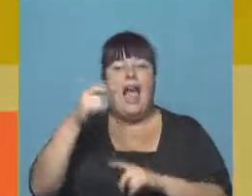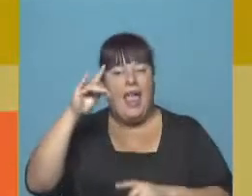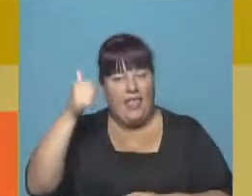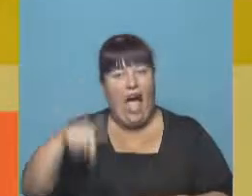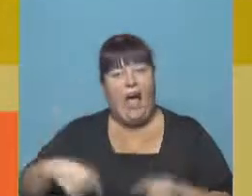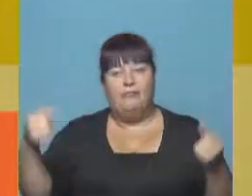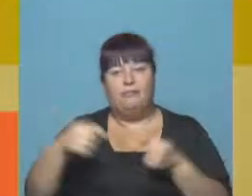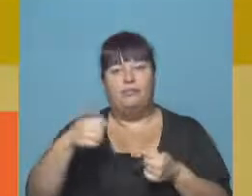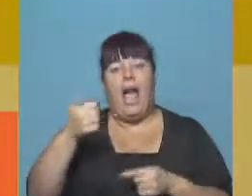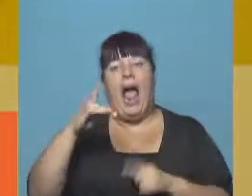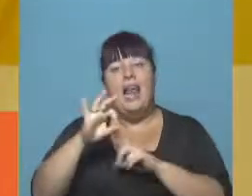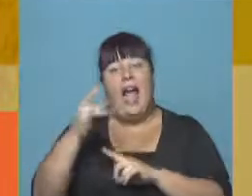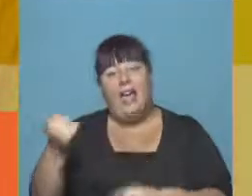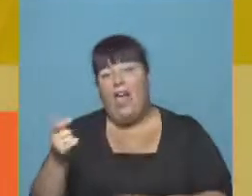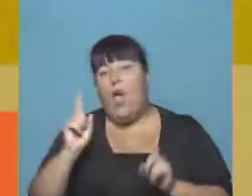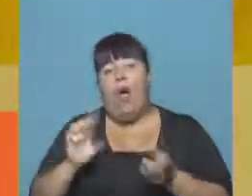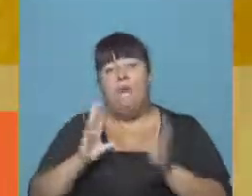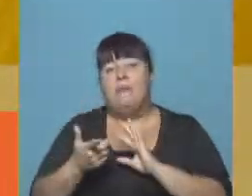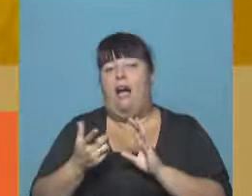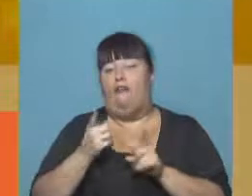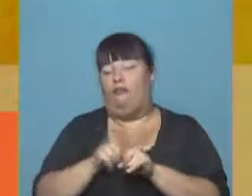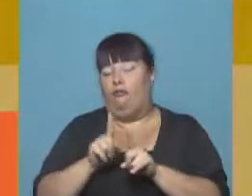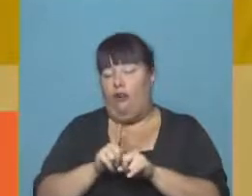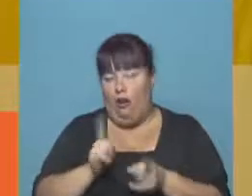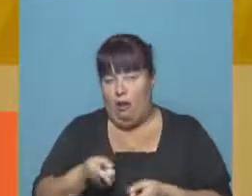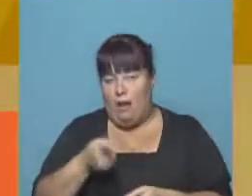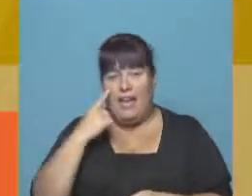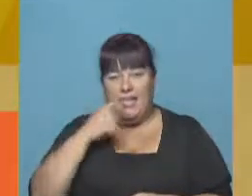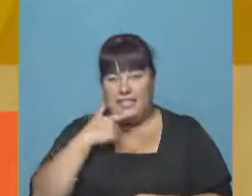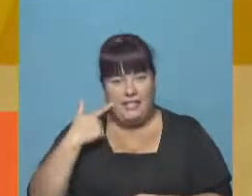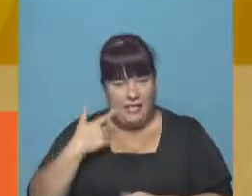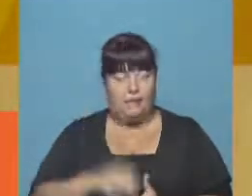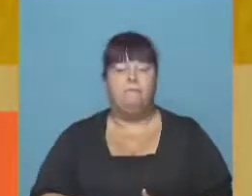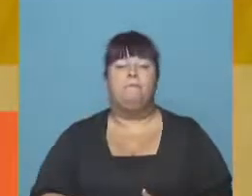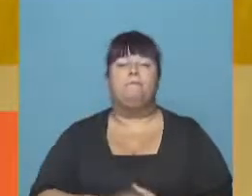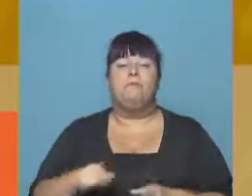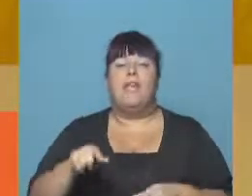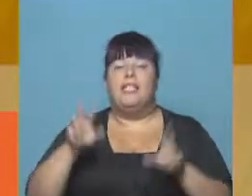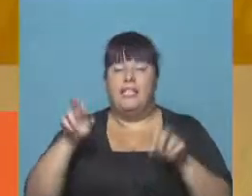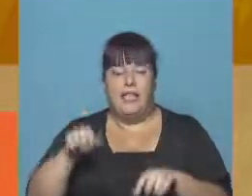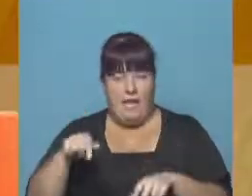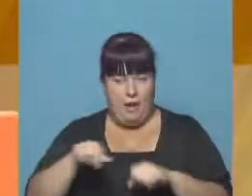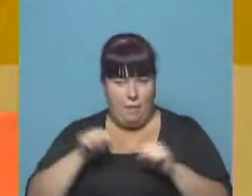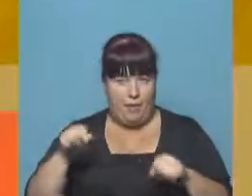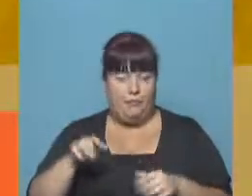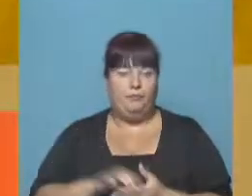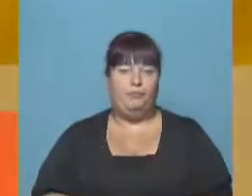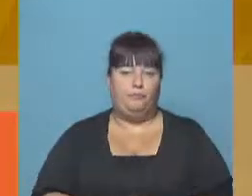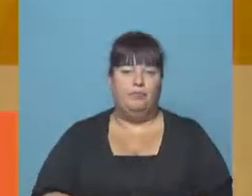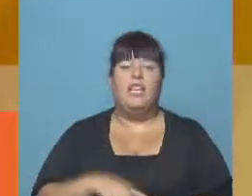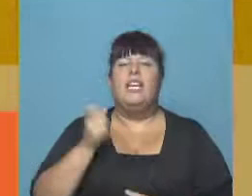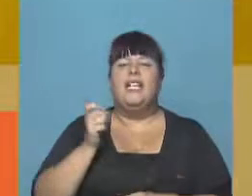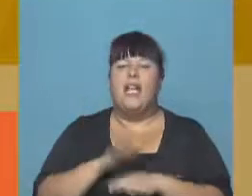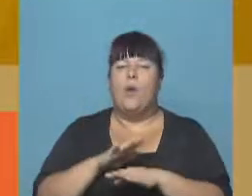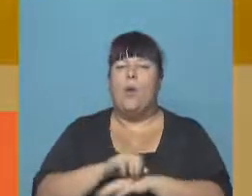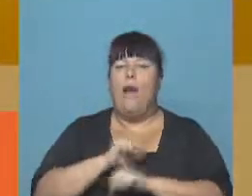el enemigo de Al-Qaeda, pero que utiliza los mismos métodos que es el ISIS. En este caso particular, bueno, ¿quién está detrás